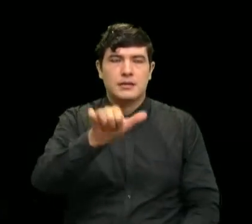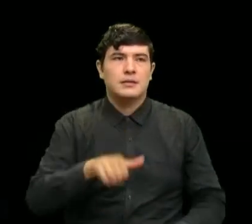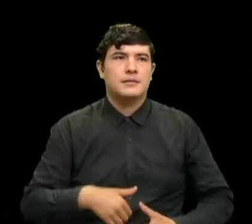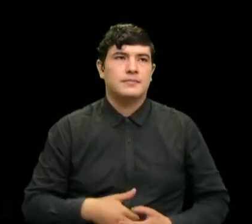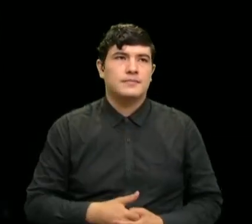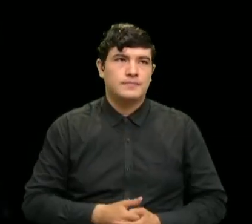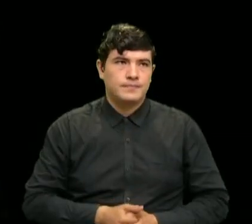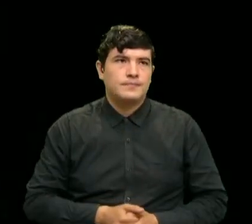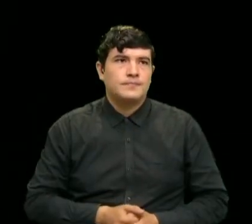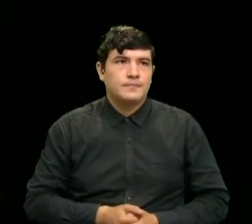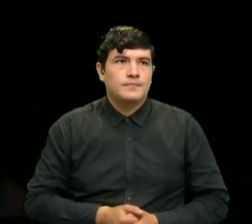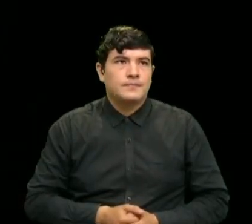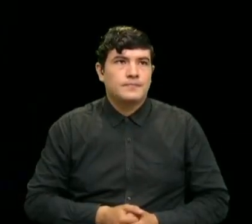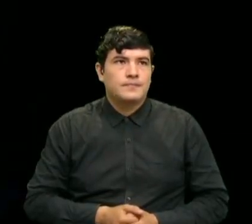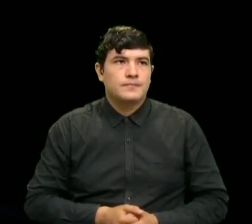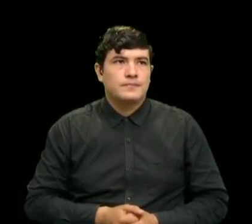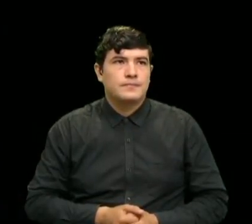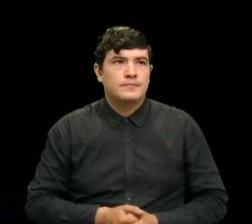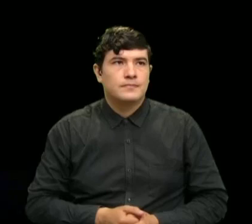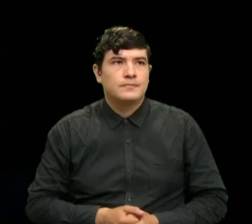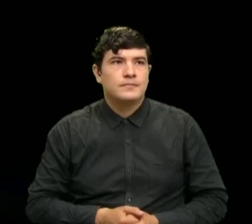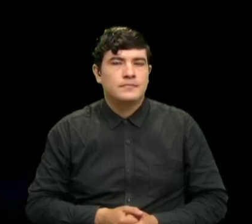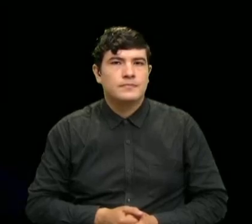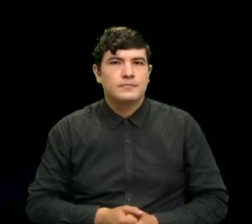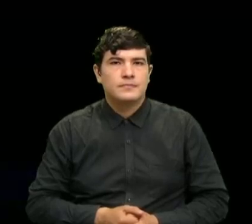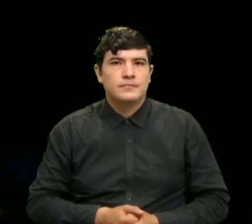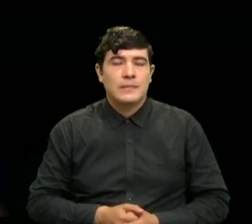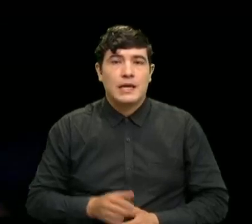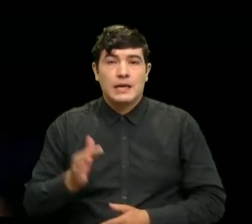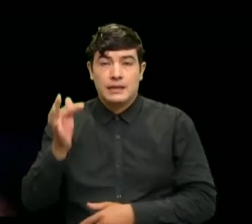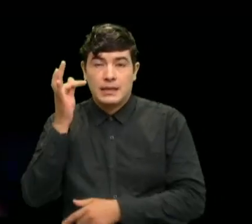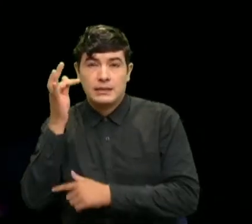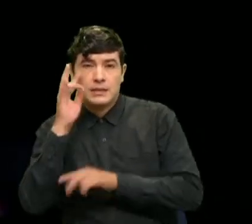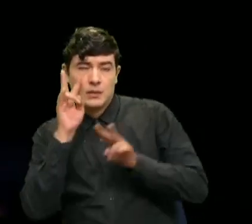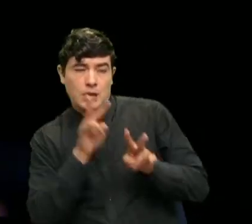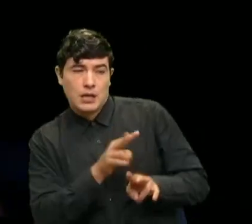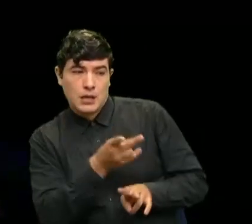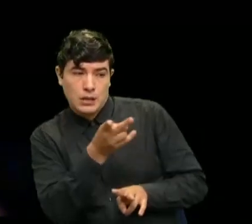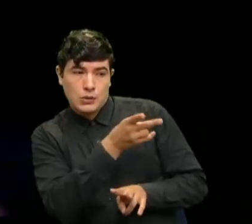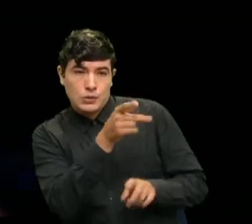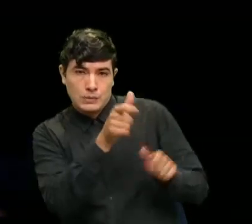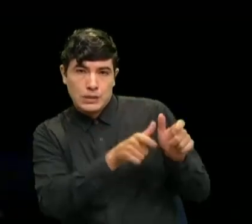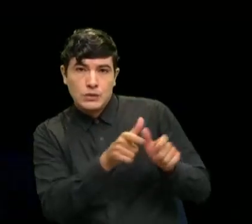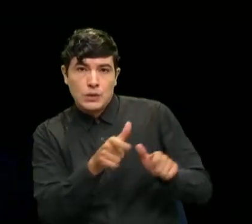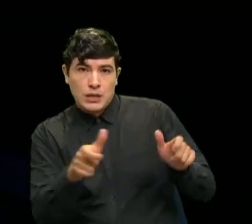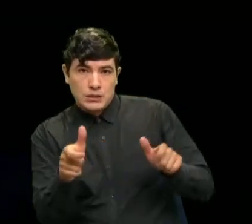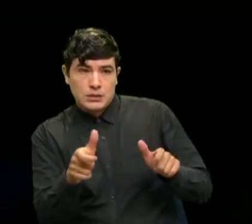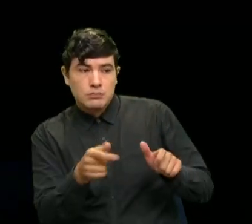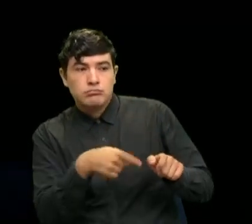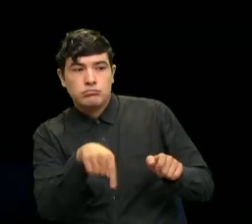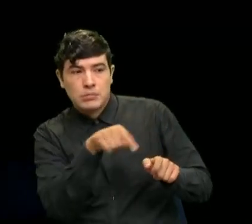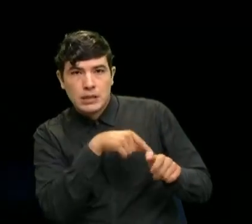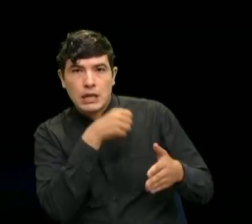Según testigos, las personas intentaban hurtar en viviendas y algunos vehículos del sector.